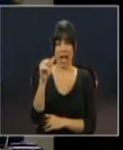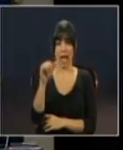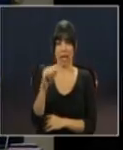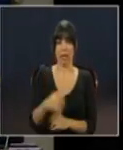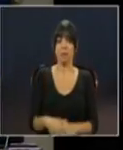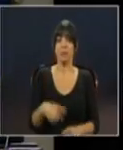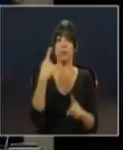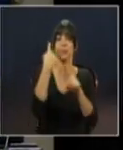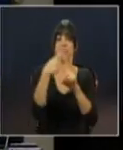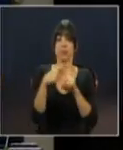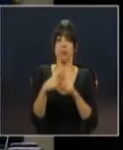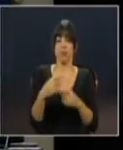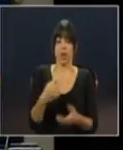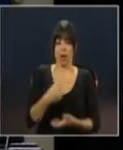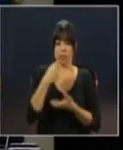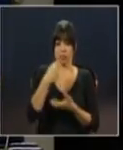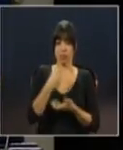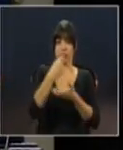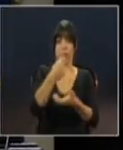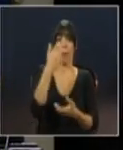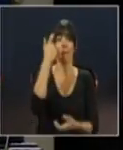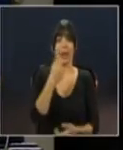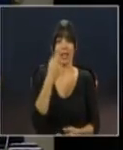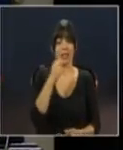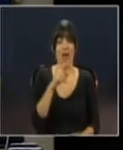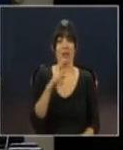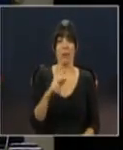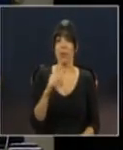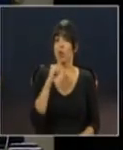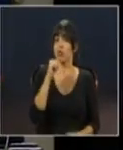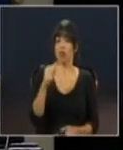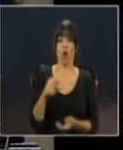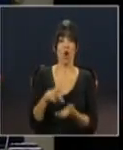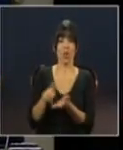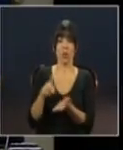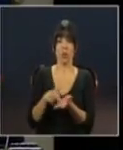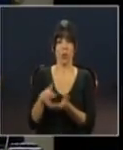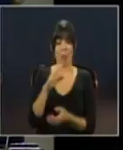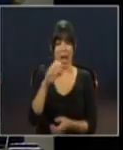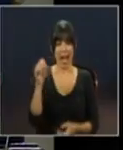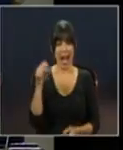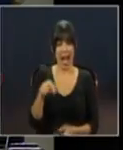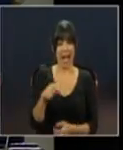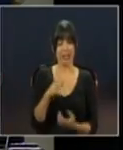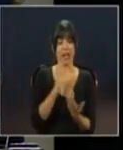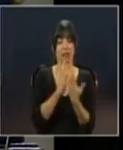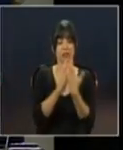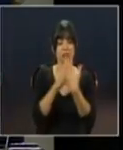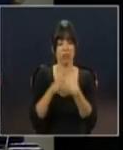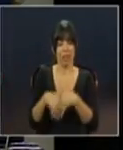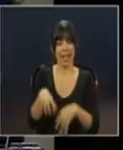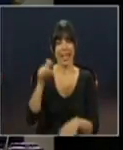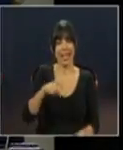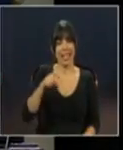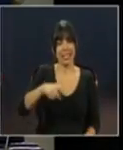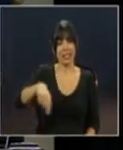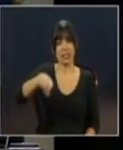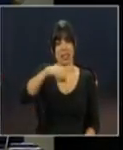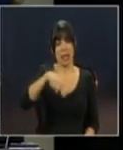la asignación de pensiones del régimen no contributivo de la Caja se articulan en función de las necesidades de las